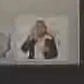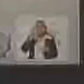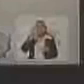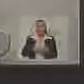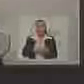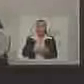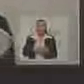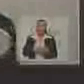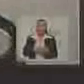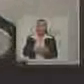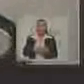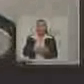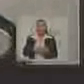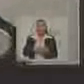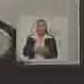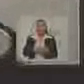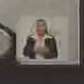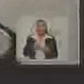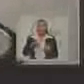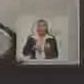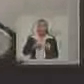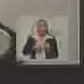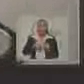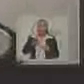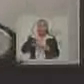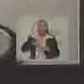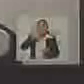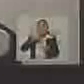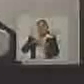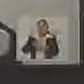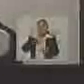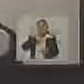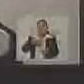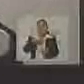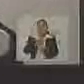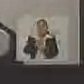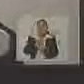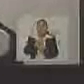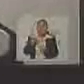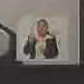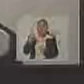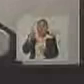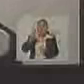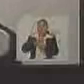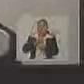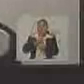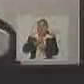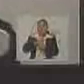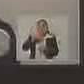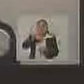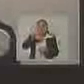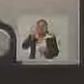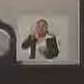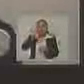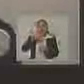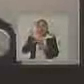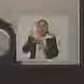en donde por más de un año dimos más de 120 mil consultas de especialidad